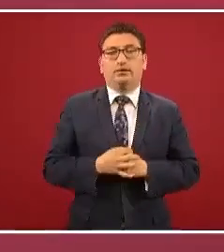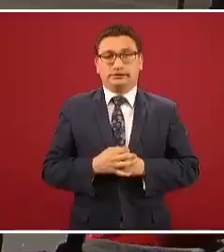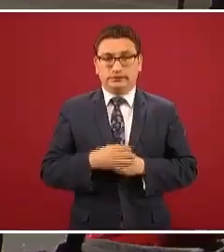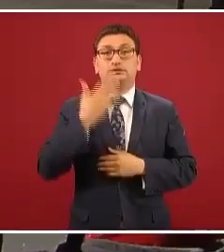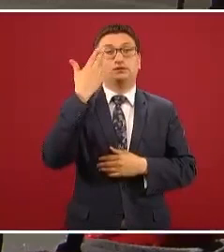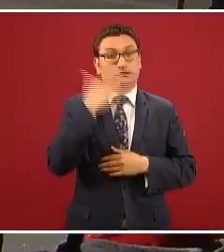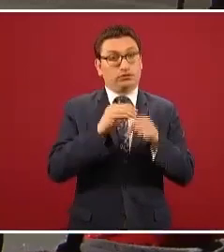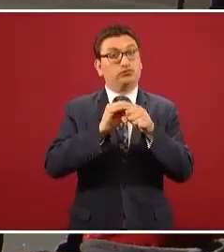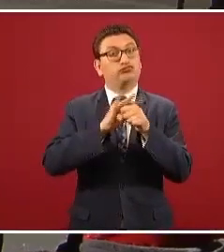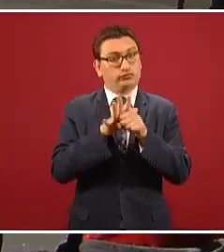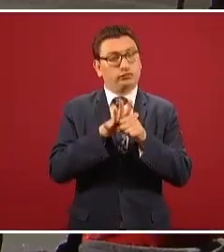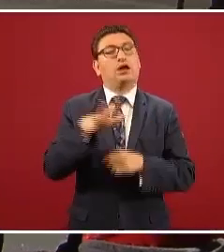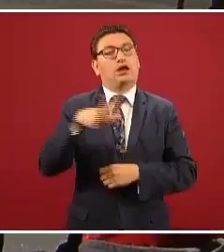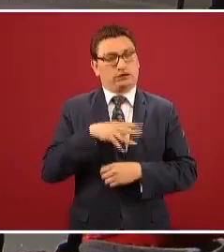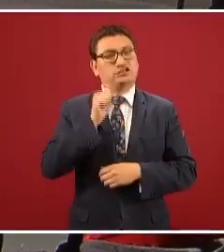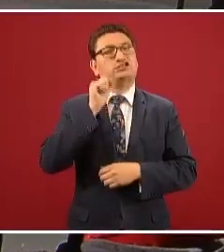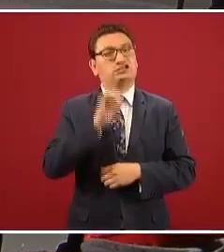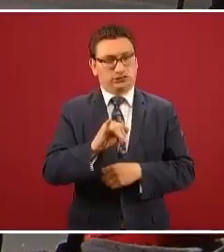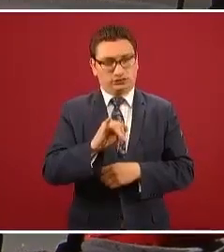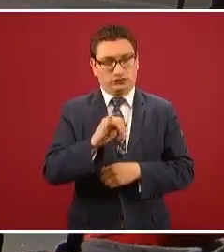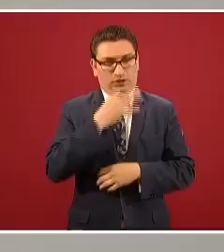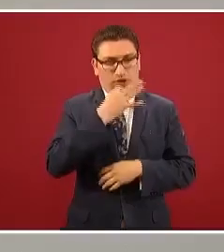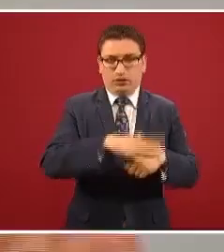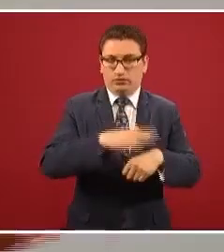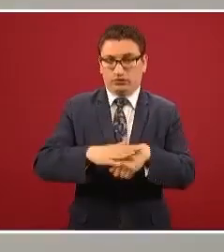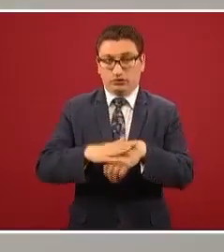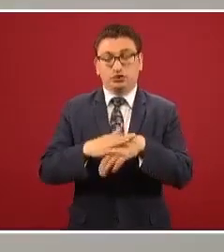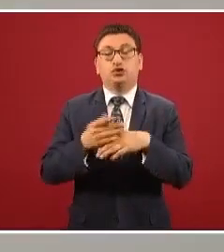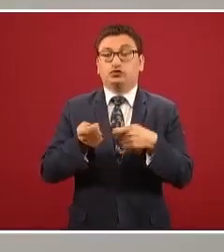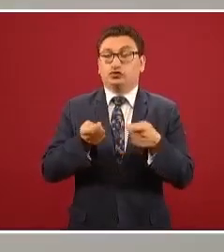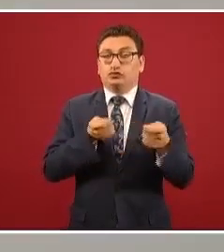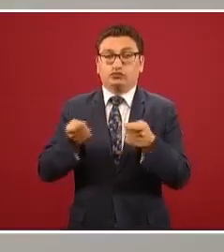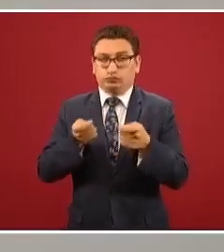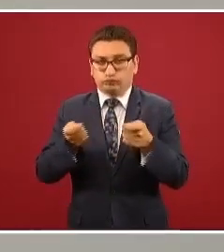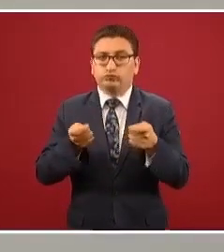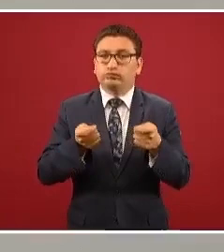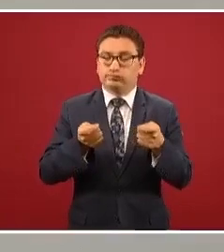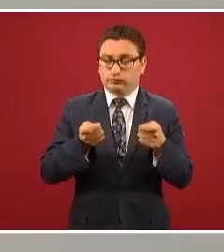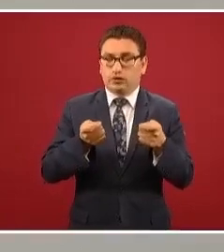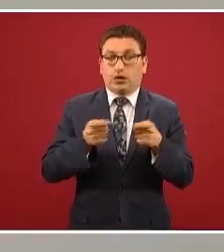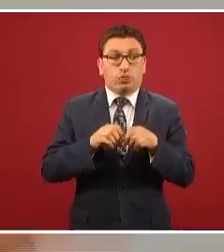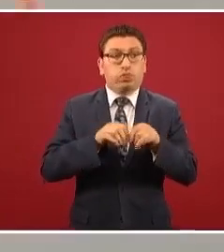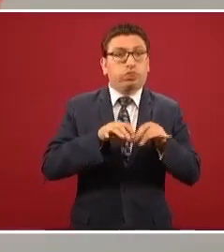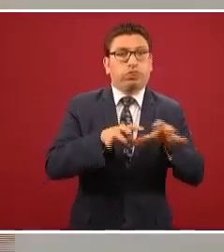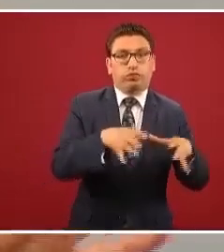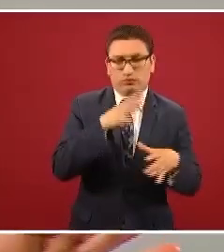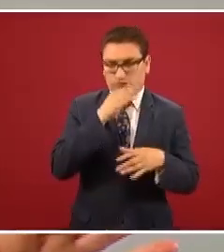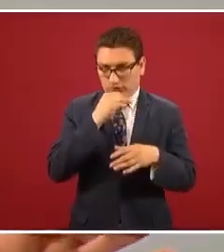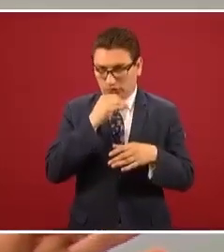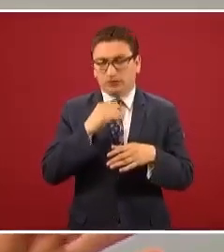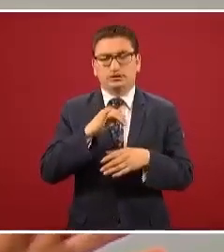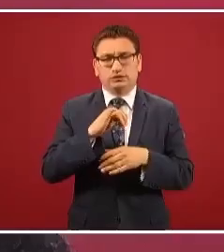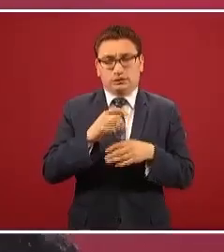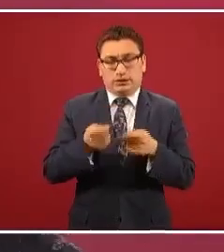lo advertimos desde el inicio, esto no se puede contener. Ahora, no contenerlo no quiere decir que no se pueda mitigar